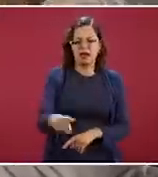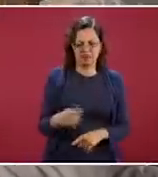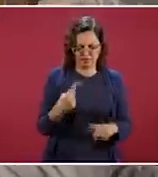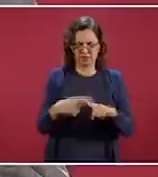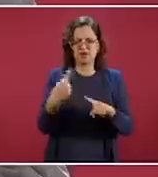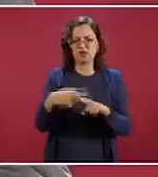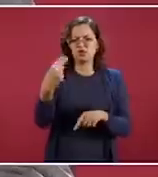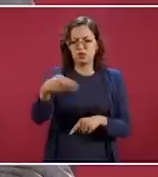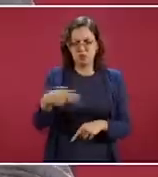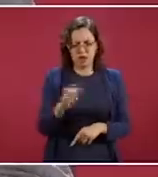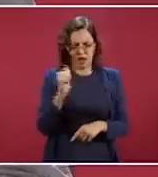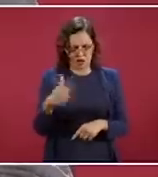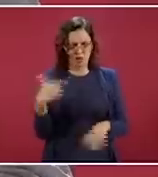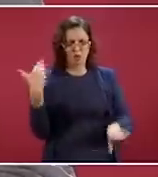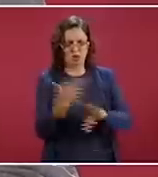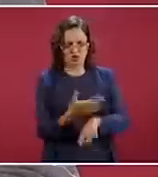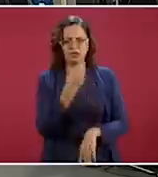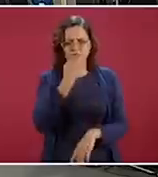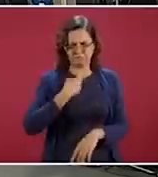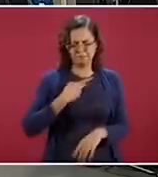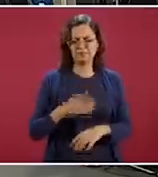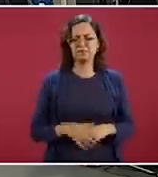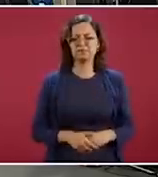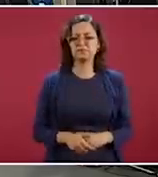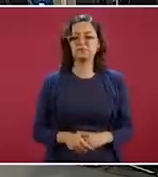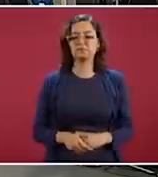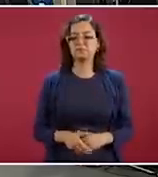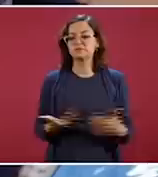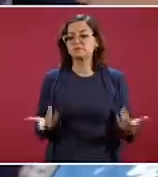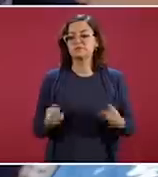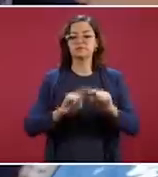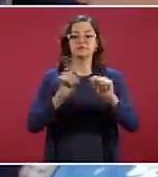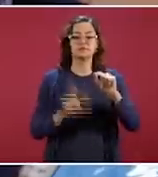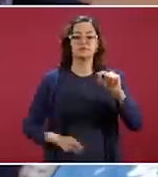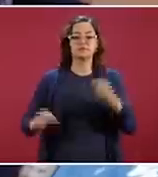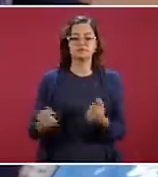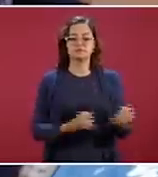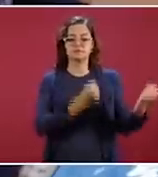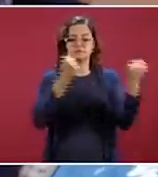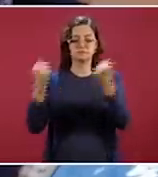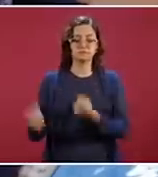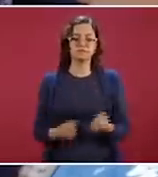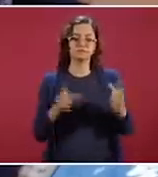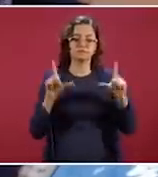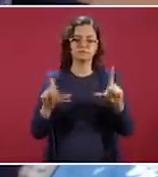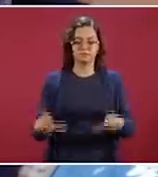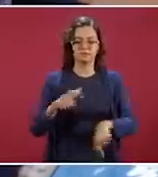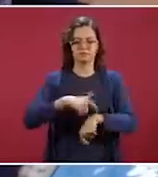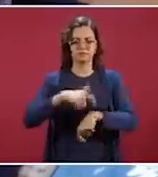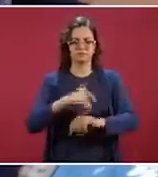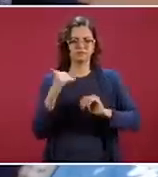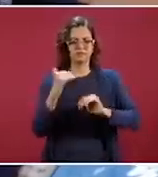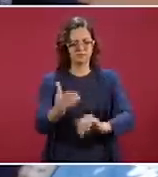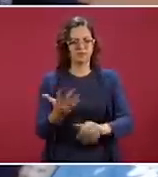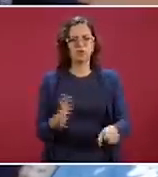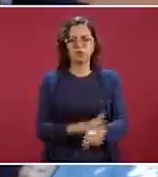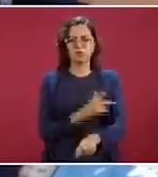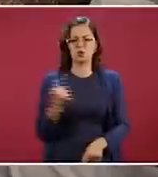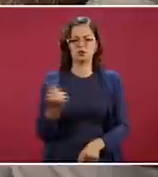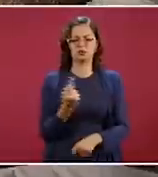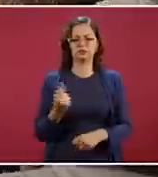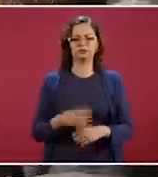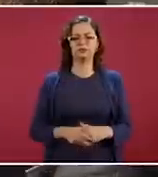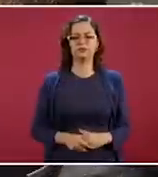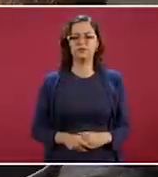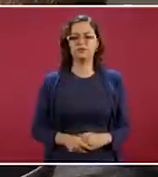que haya sido agraviada. ¿Y el de circular por todo el país con placas de Estados Unidos en algún horario específico? No